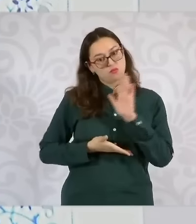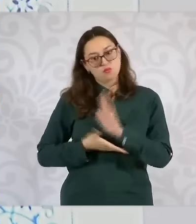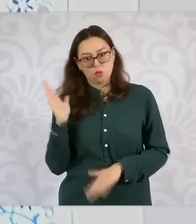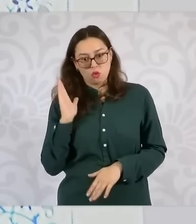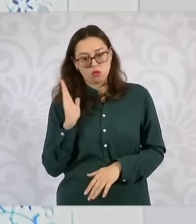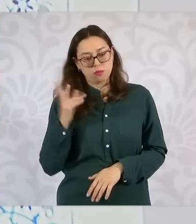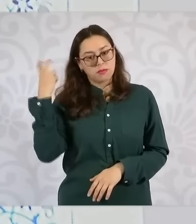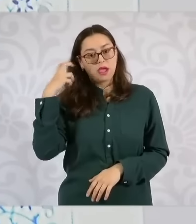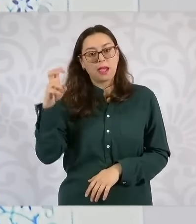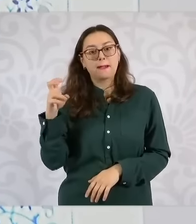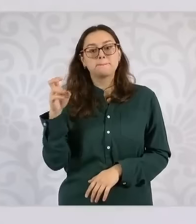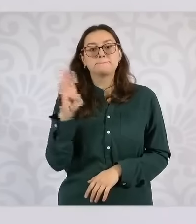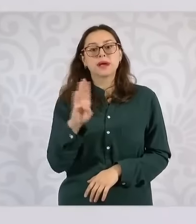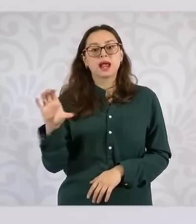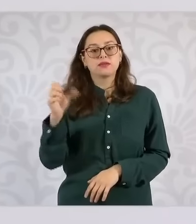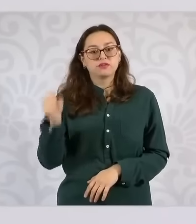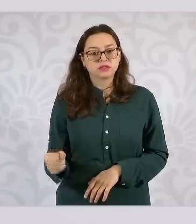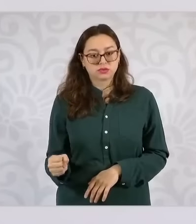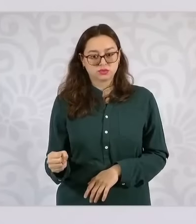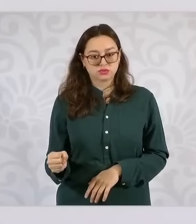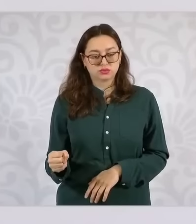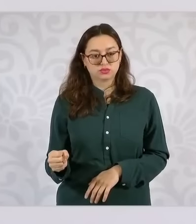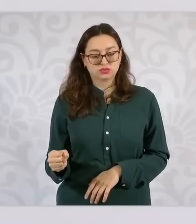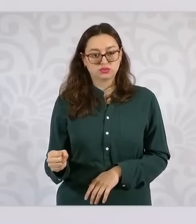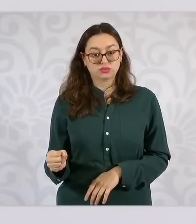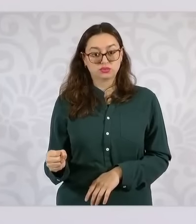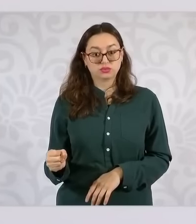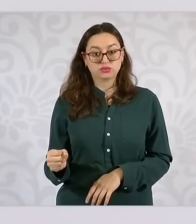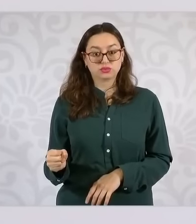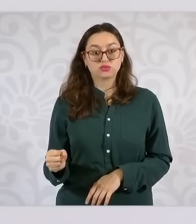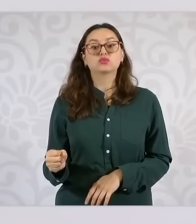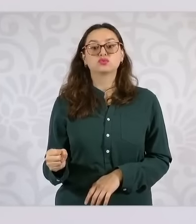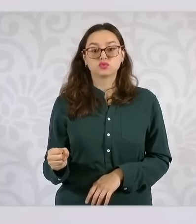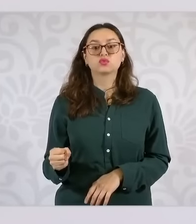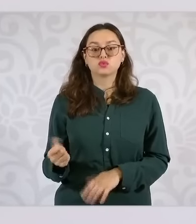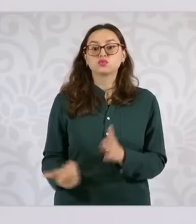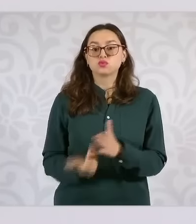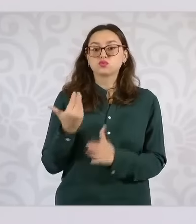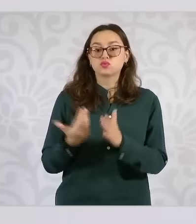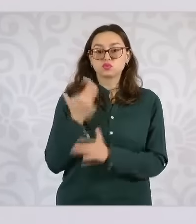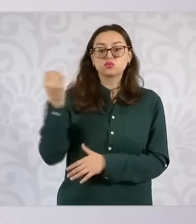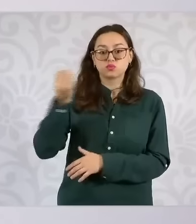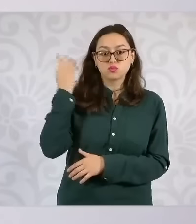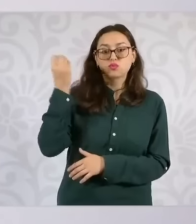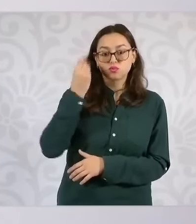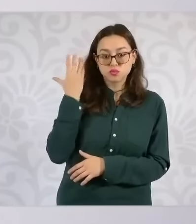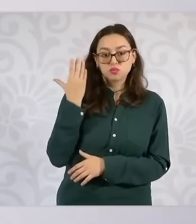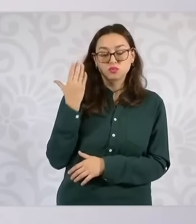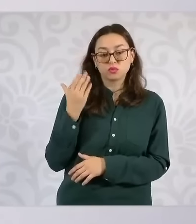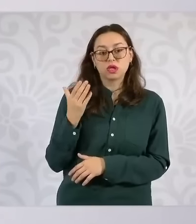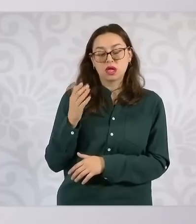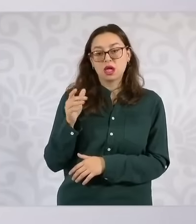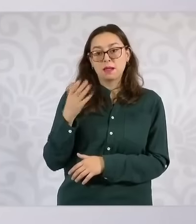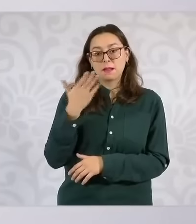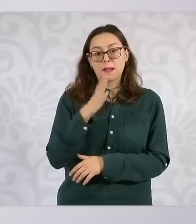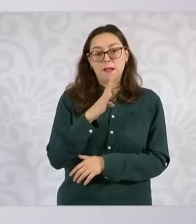Sur, ahí la mañanera va a ser en Los Cabos.